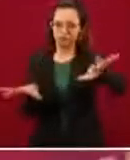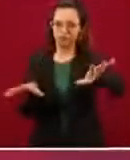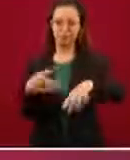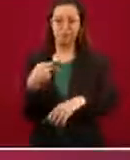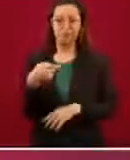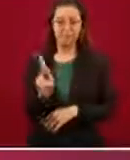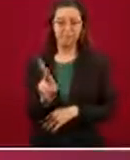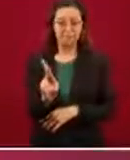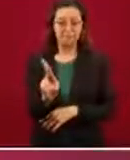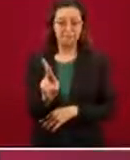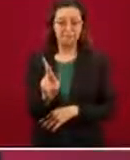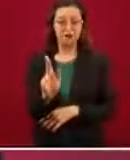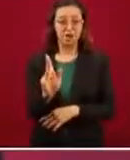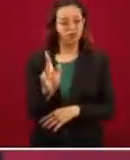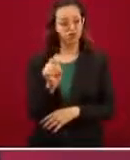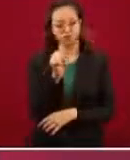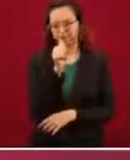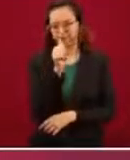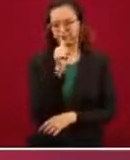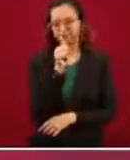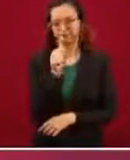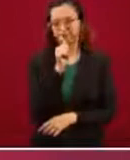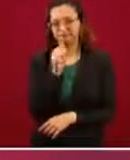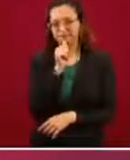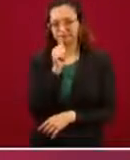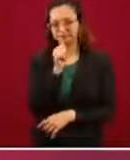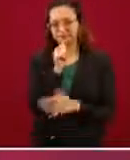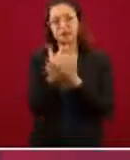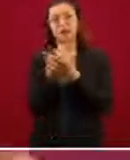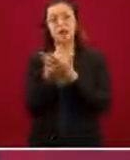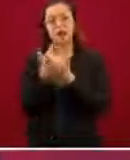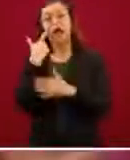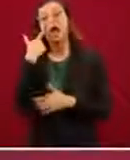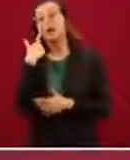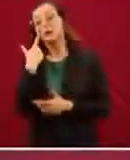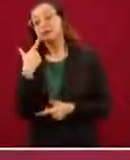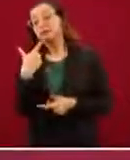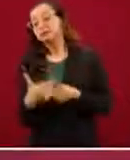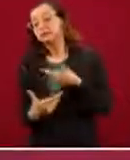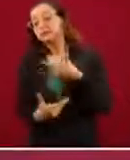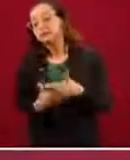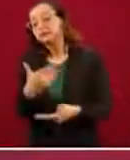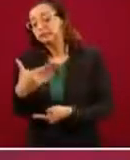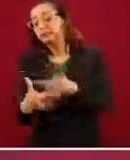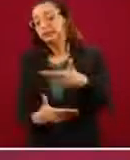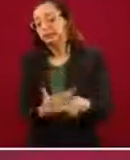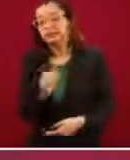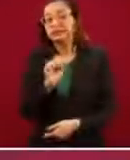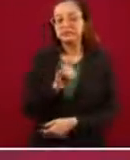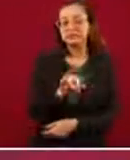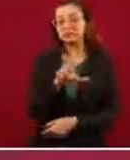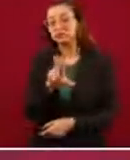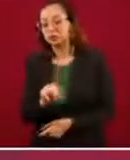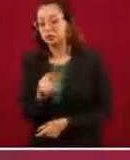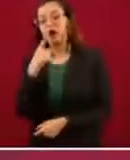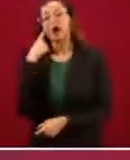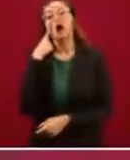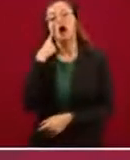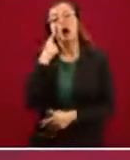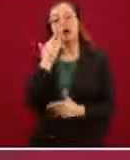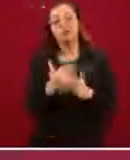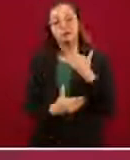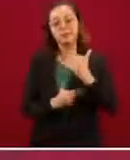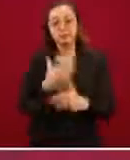Pero si se necesita, o sea, también en su momento, para que